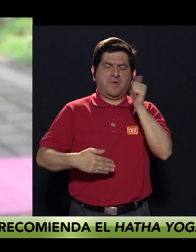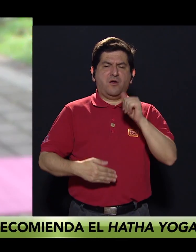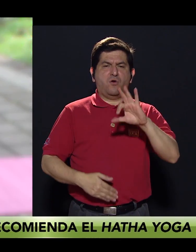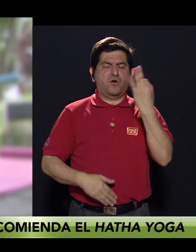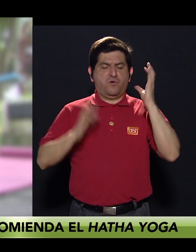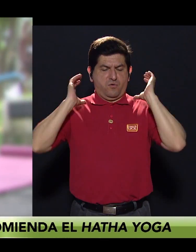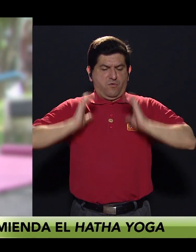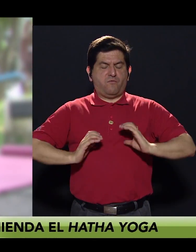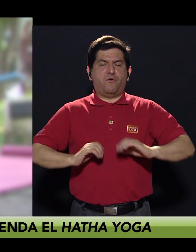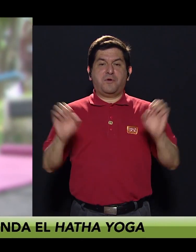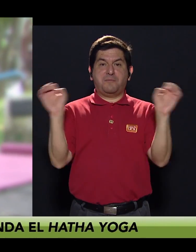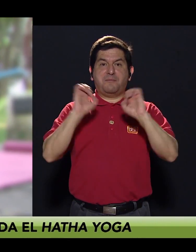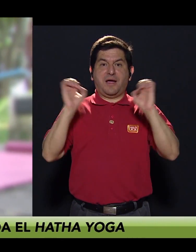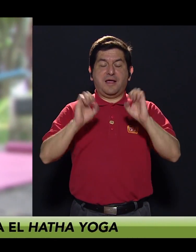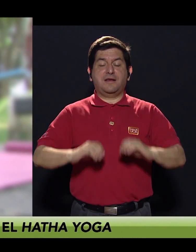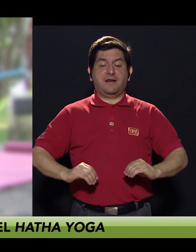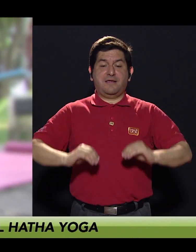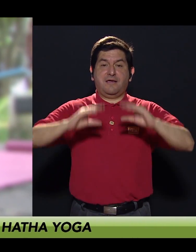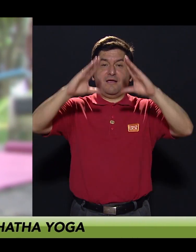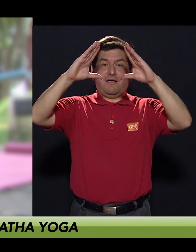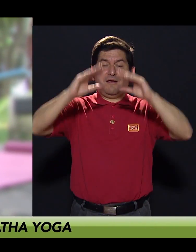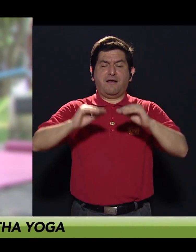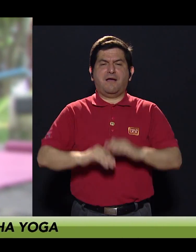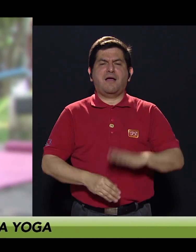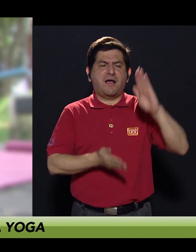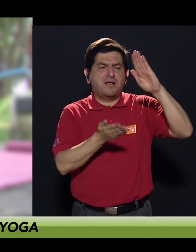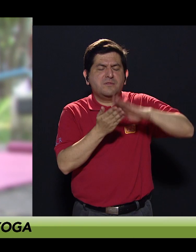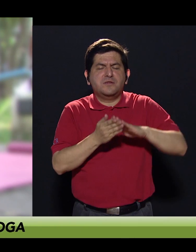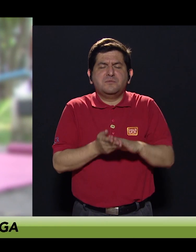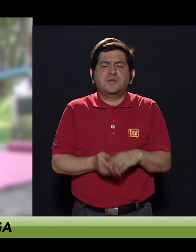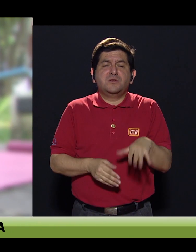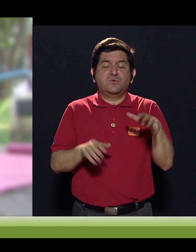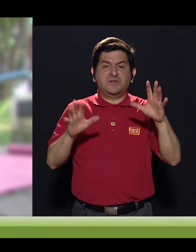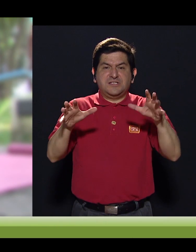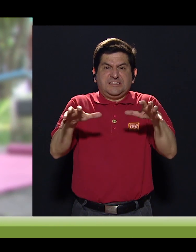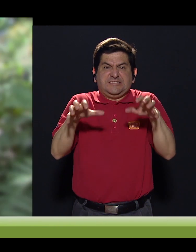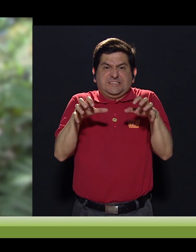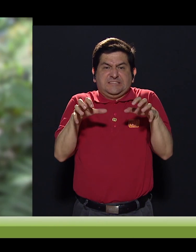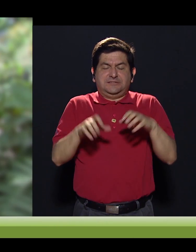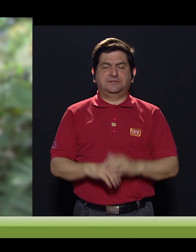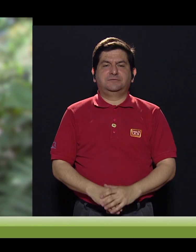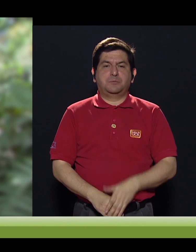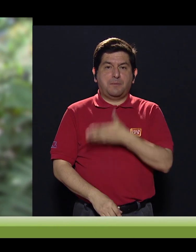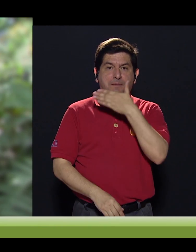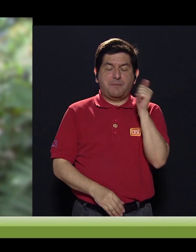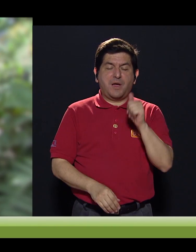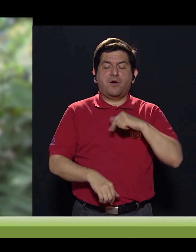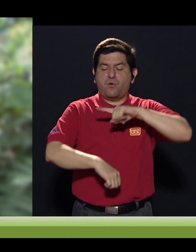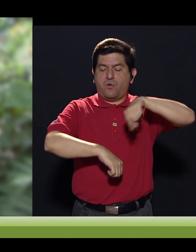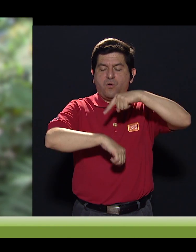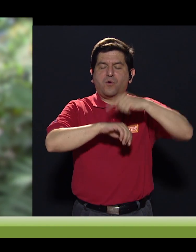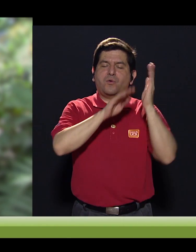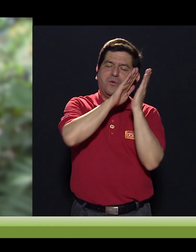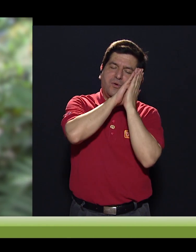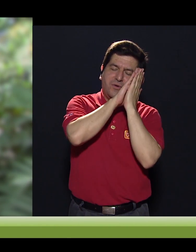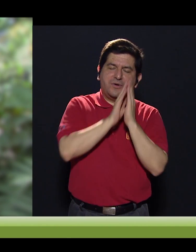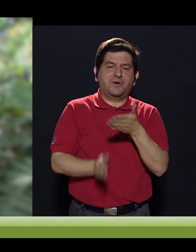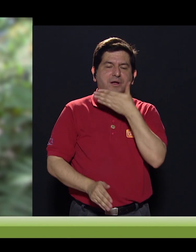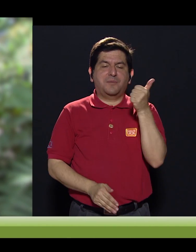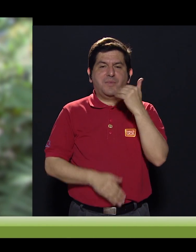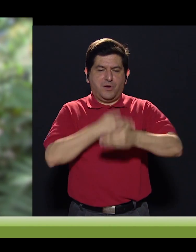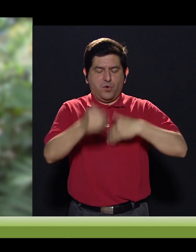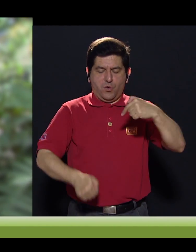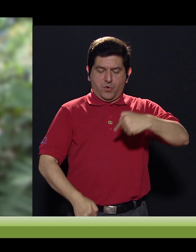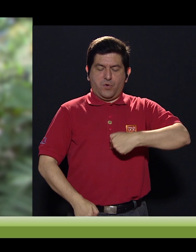mejor flexibilidad y postura, más energía durante el día, disminución de la ansiedad y el estrés, más y mejores horas de